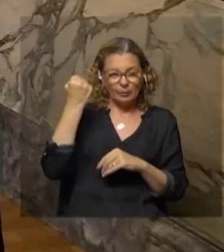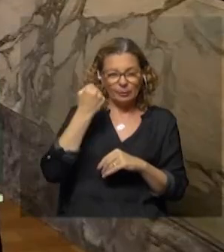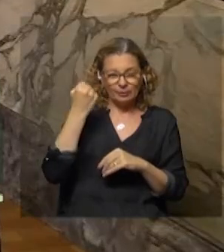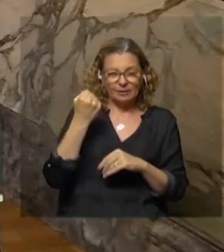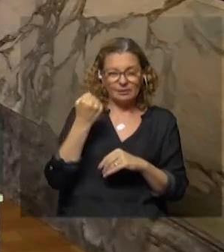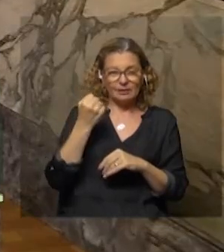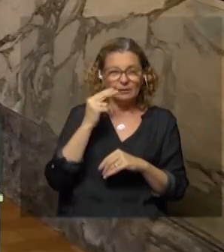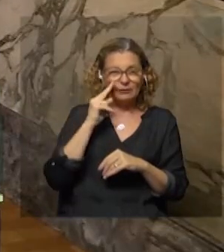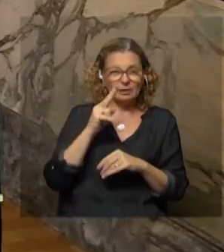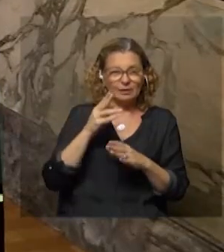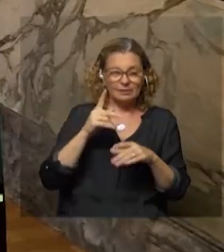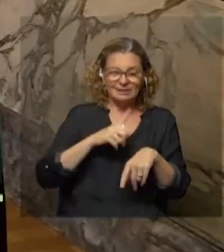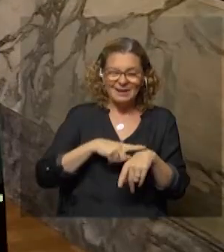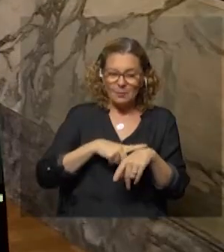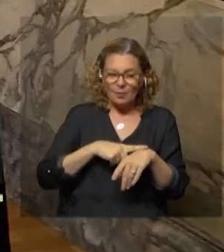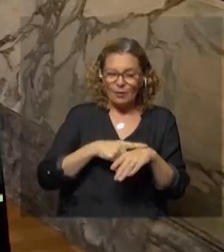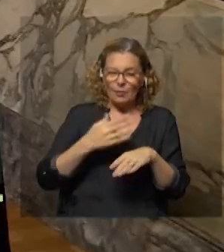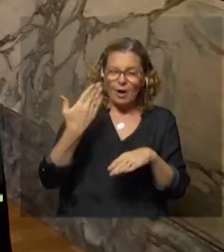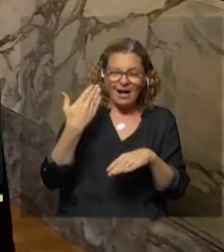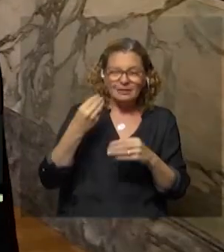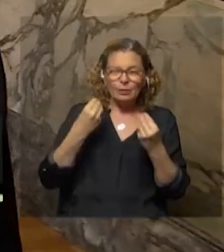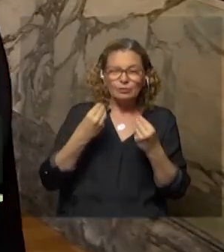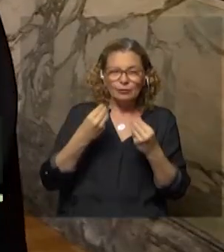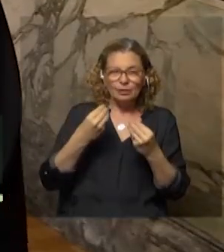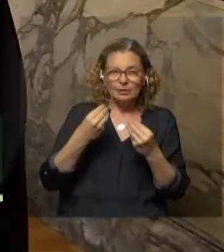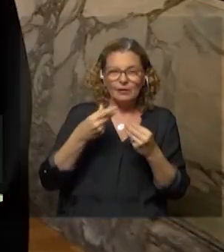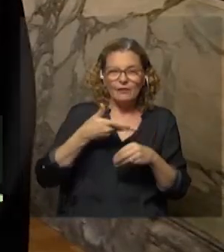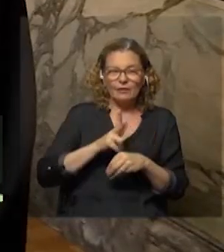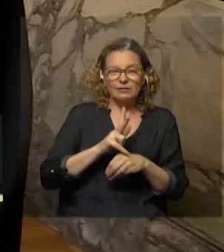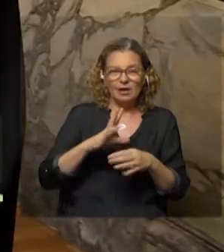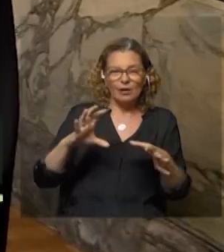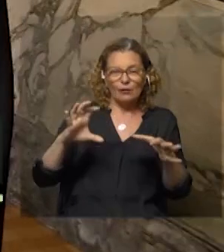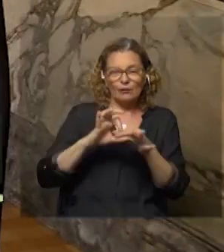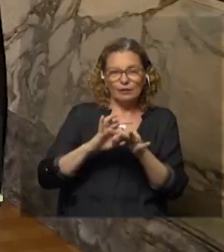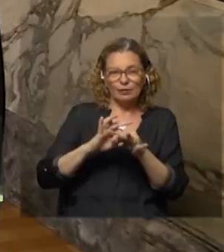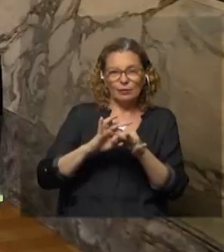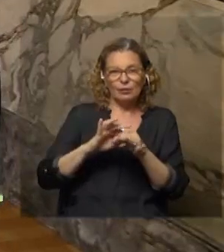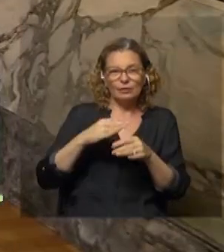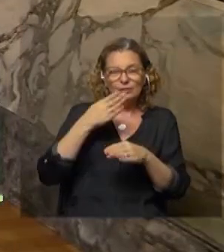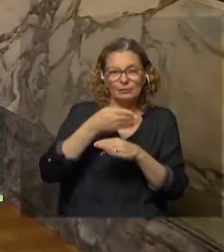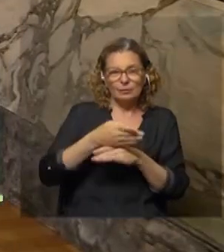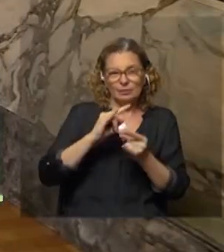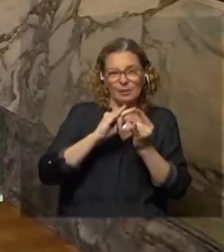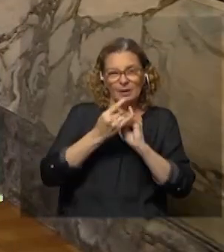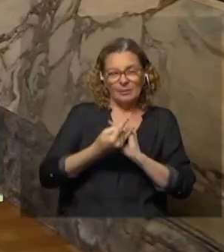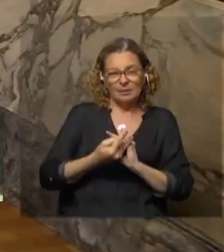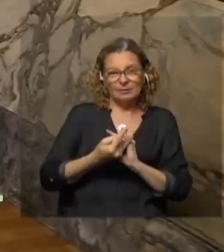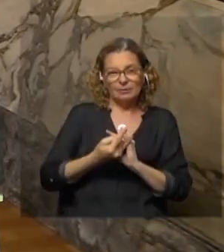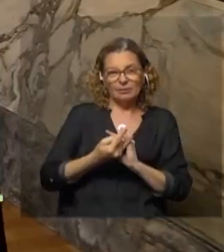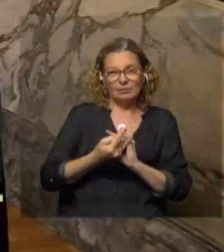ver la línea de tiempo cuando aconteció eso su vínculo con la comparecencia al parlamento